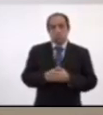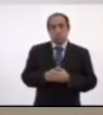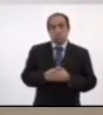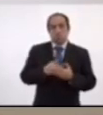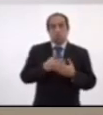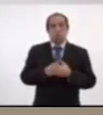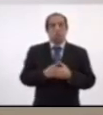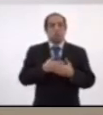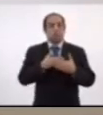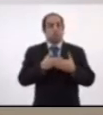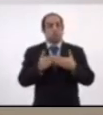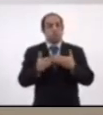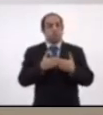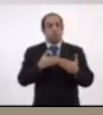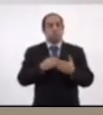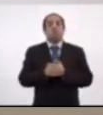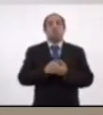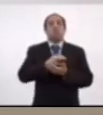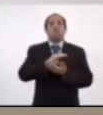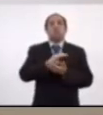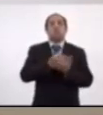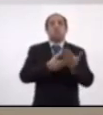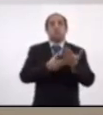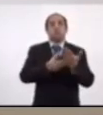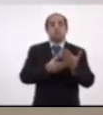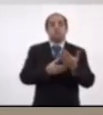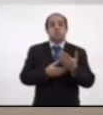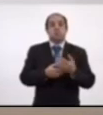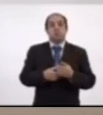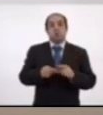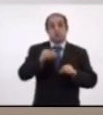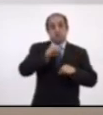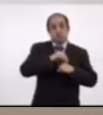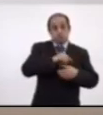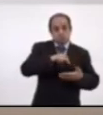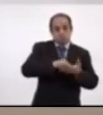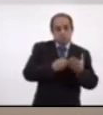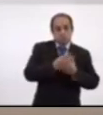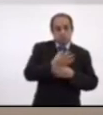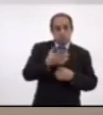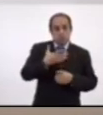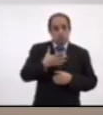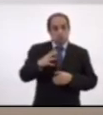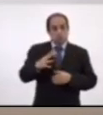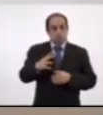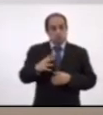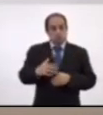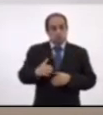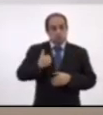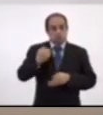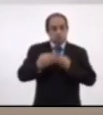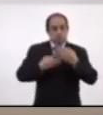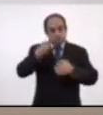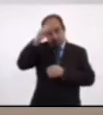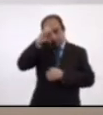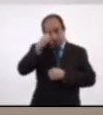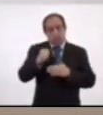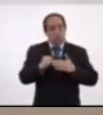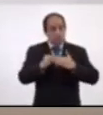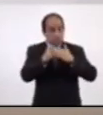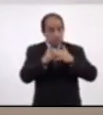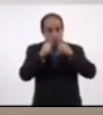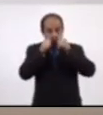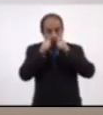sus contratos, reubicándolos, para aprovechar toda esta experiencia y la fortaleza de